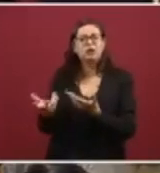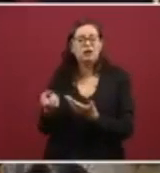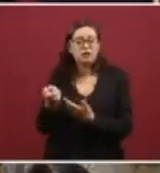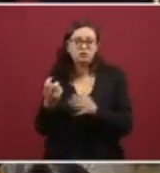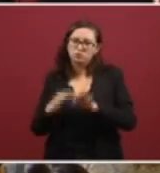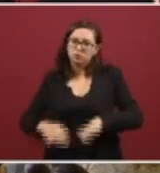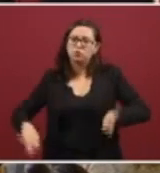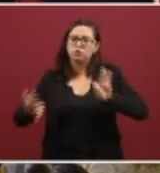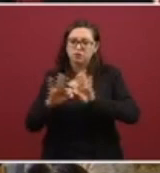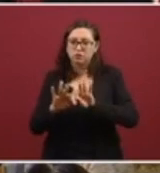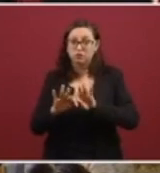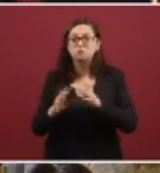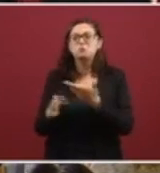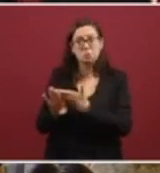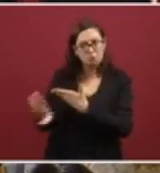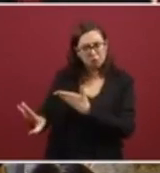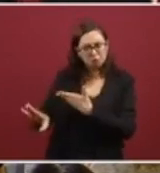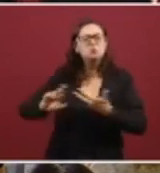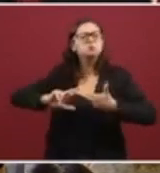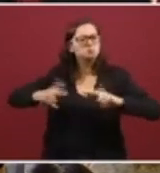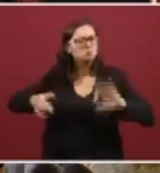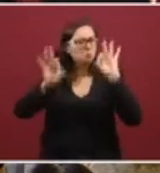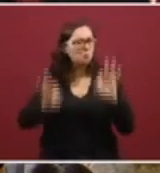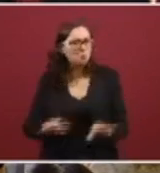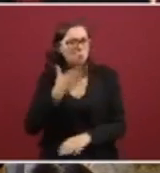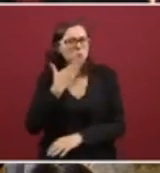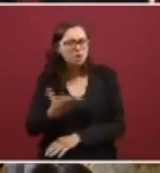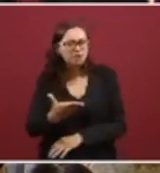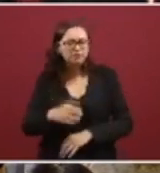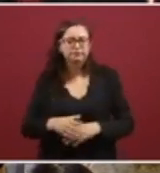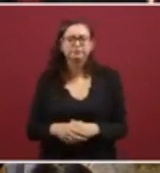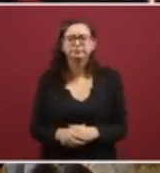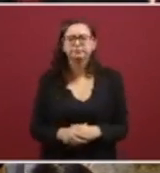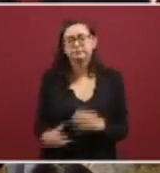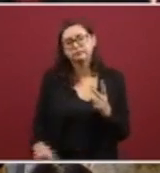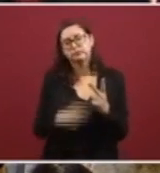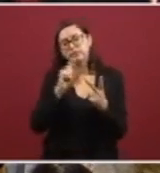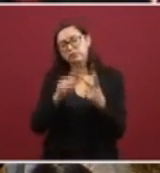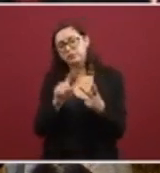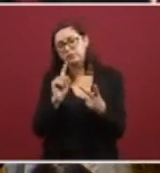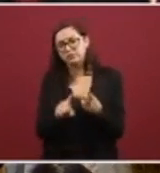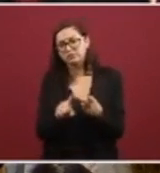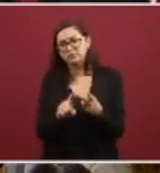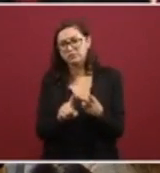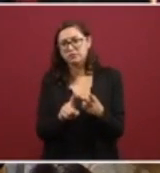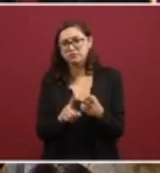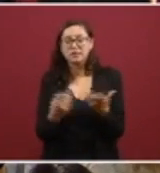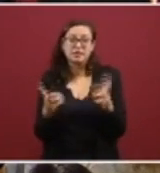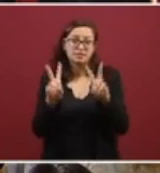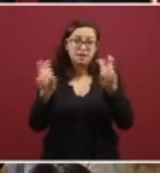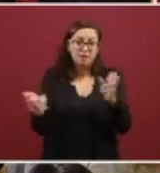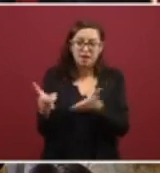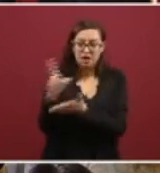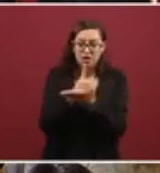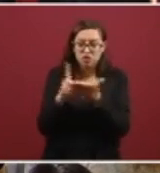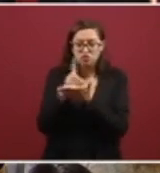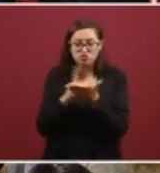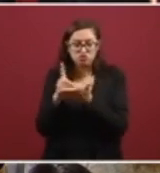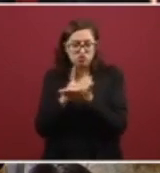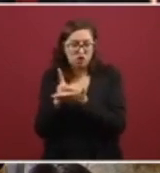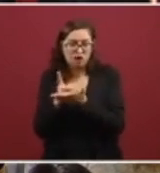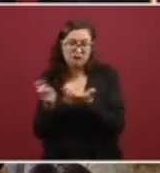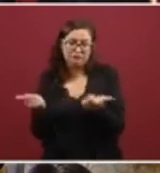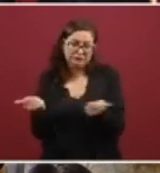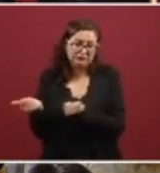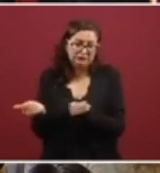ser la base de una muy buena relación con México. Y el otro tema que tocó es que le preocupa el tráfico de drogas, que le gustaría que